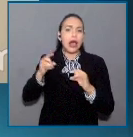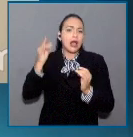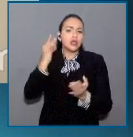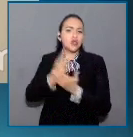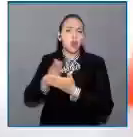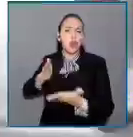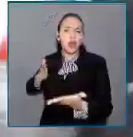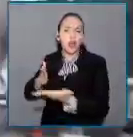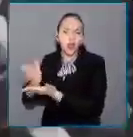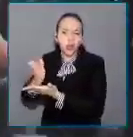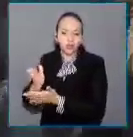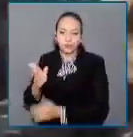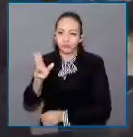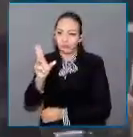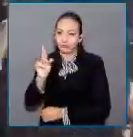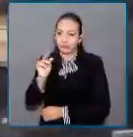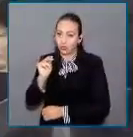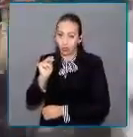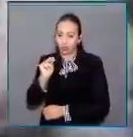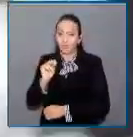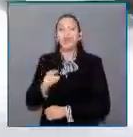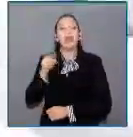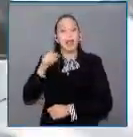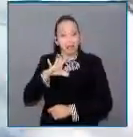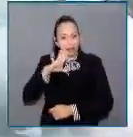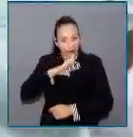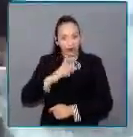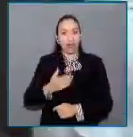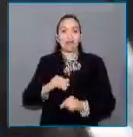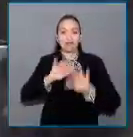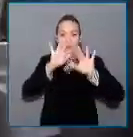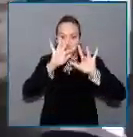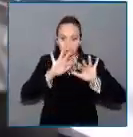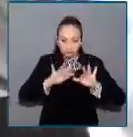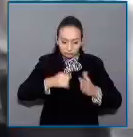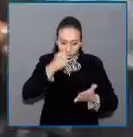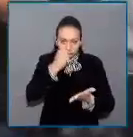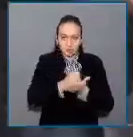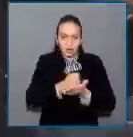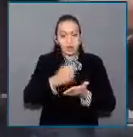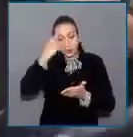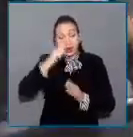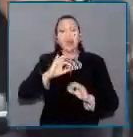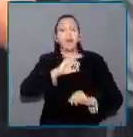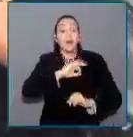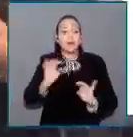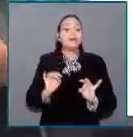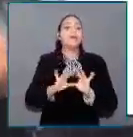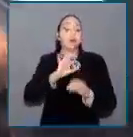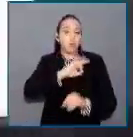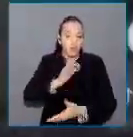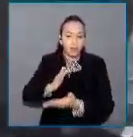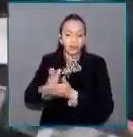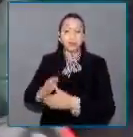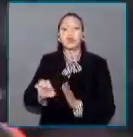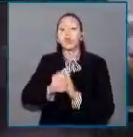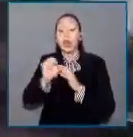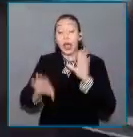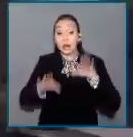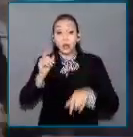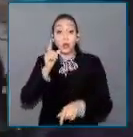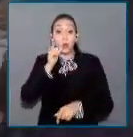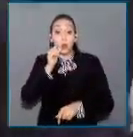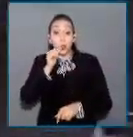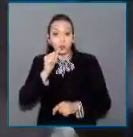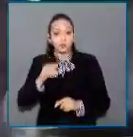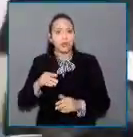regalan los cateos. Resaltó que la Suprema Corte ha reconocido que existen supuestos en los que la policía no puede acudir ante un juez para